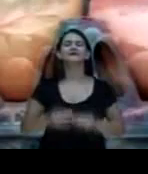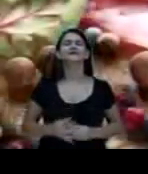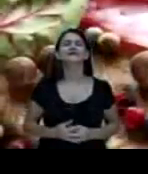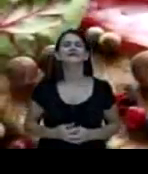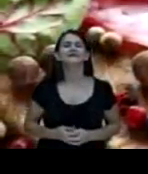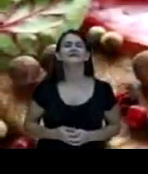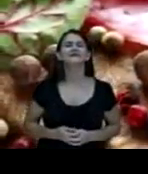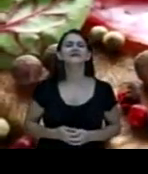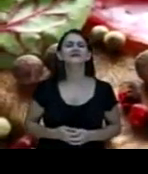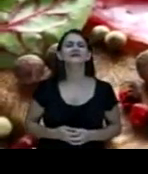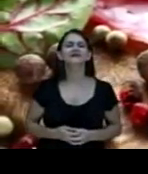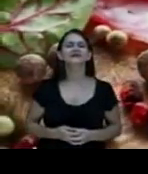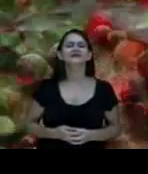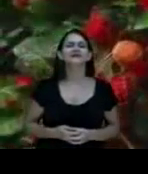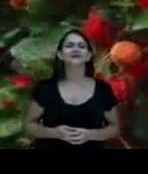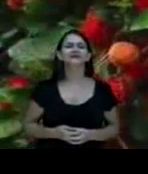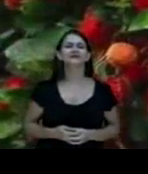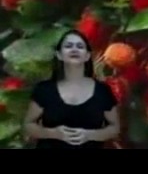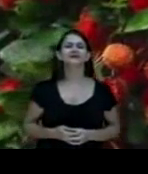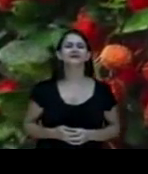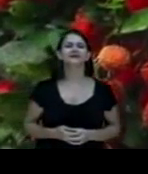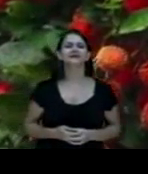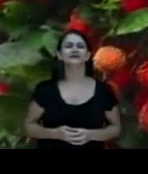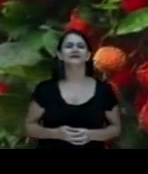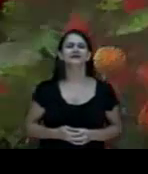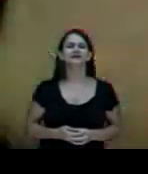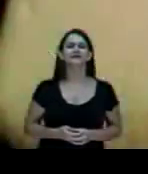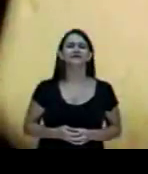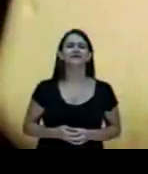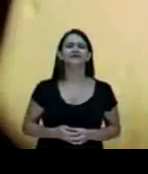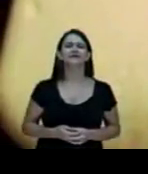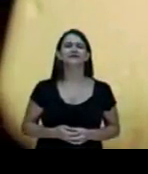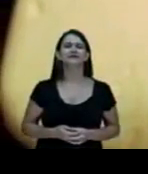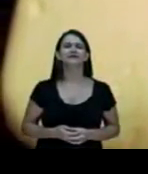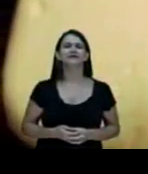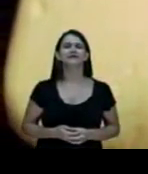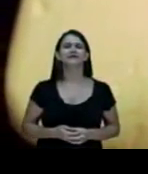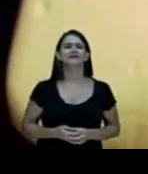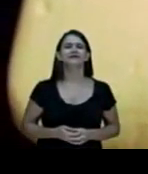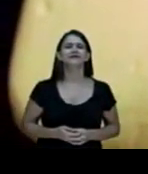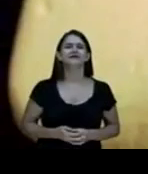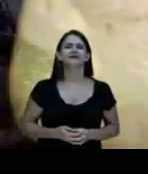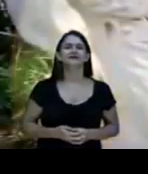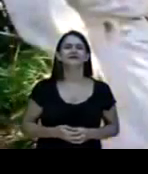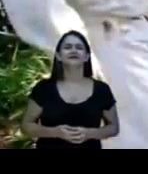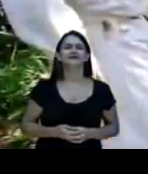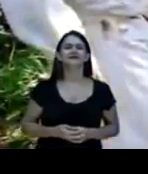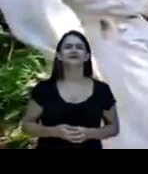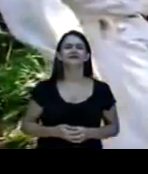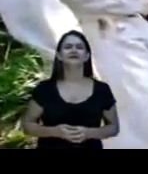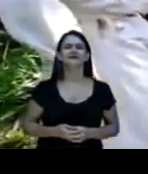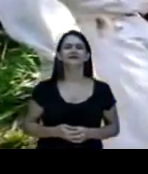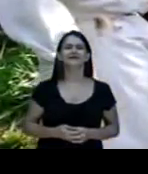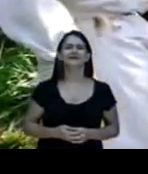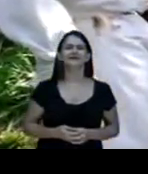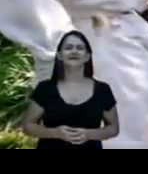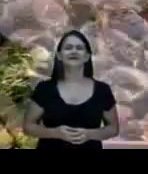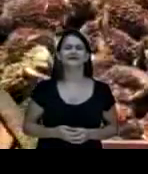de motivar a las personas a que participen en estos procesos. Nosotros somos parte del equipo para